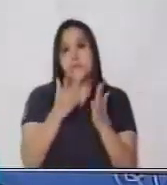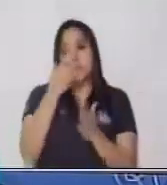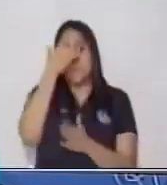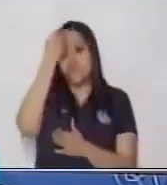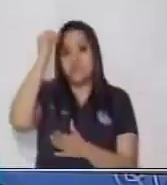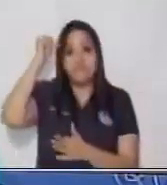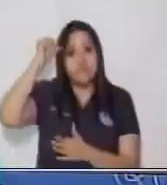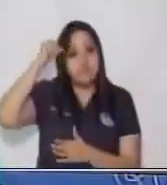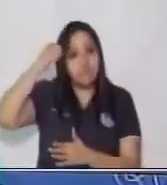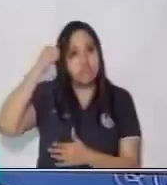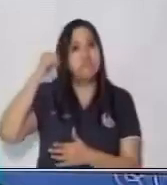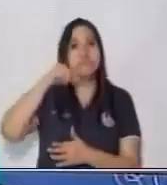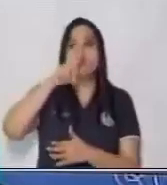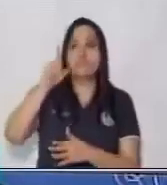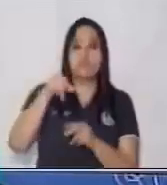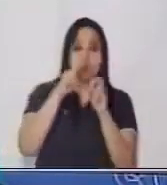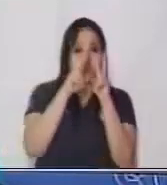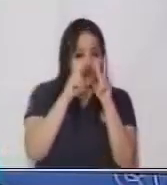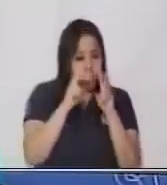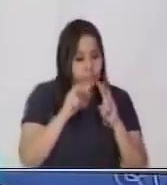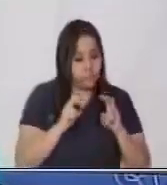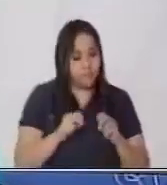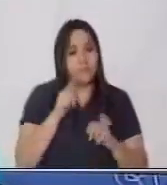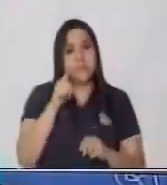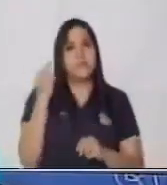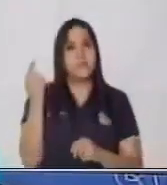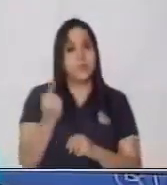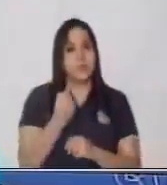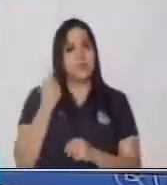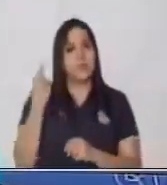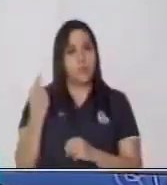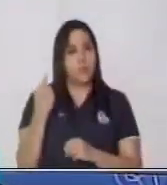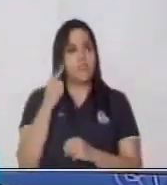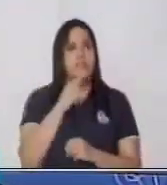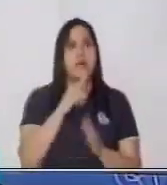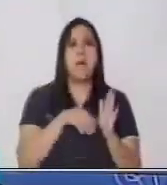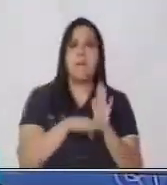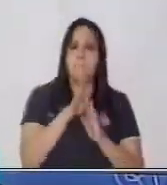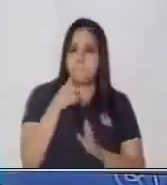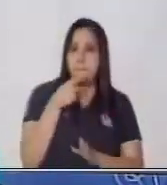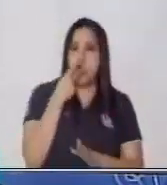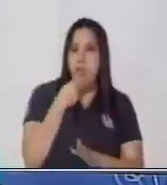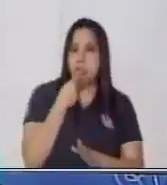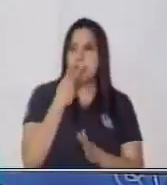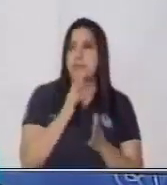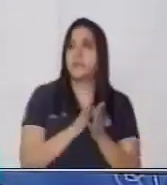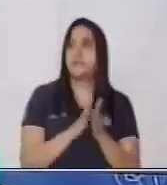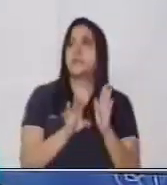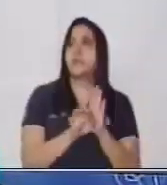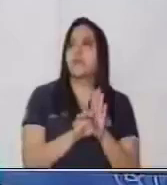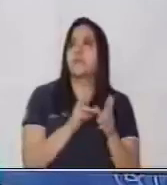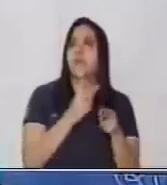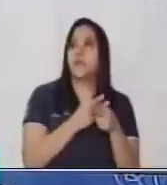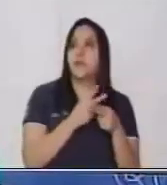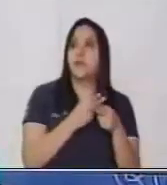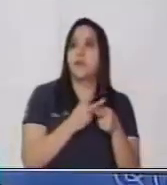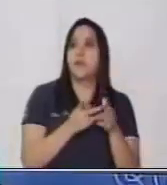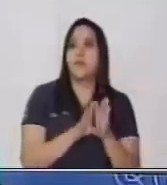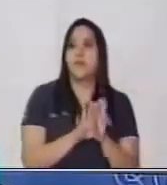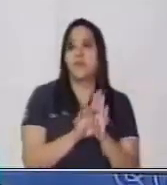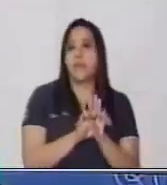porque cuando se haga el análisis, esto es importante poder saberlo. Tenemos las frases, está